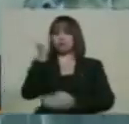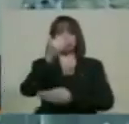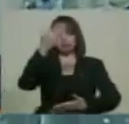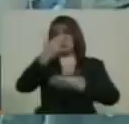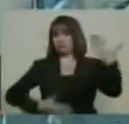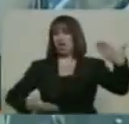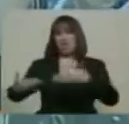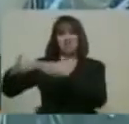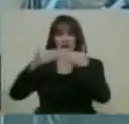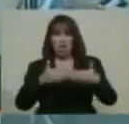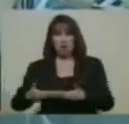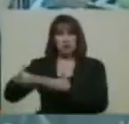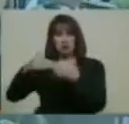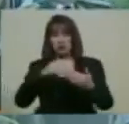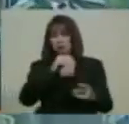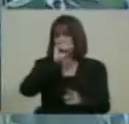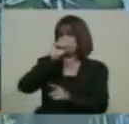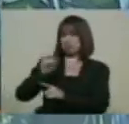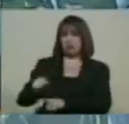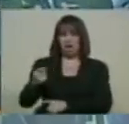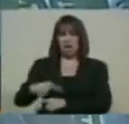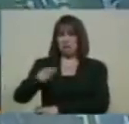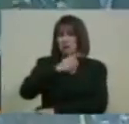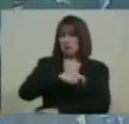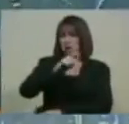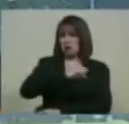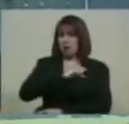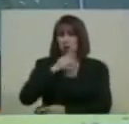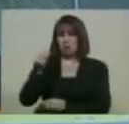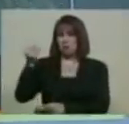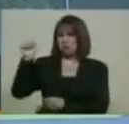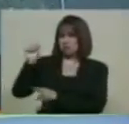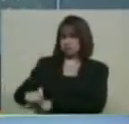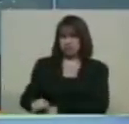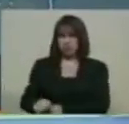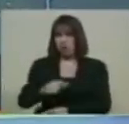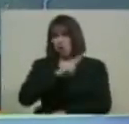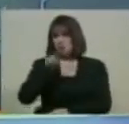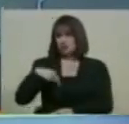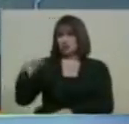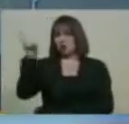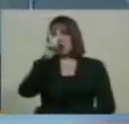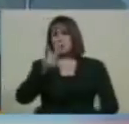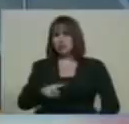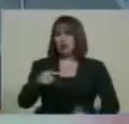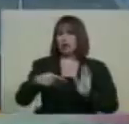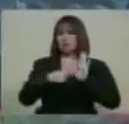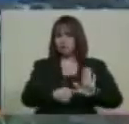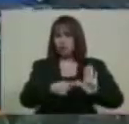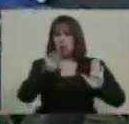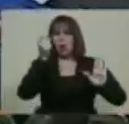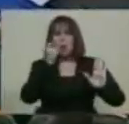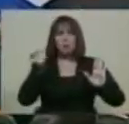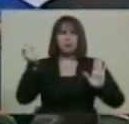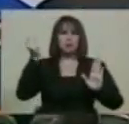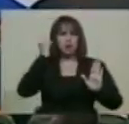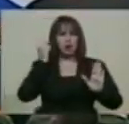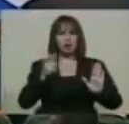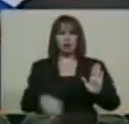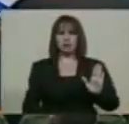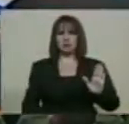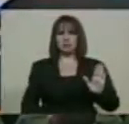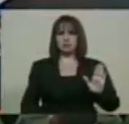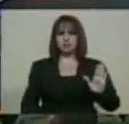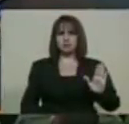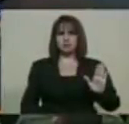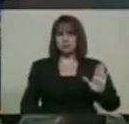imperio español: aquí estamos plantados, somos los venezolanos y las venezolanas, y